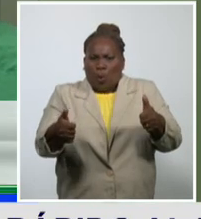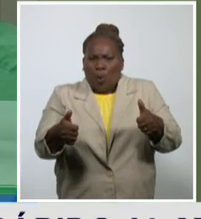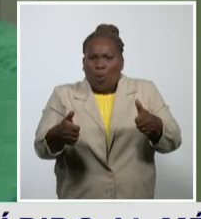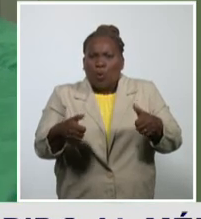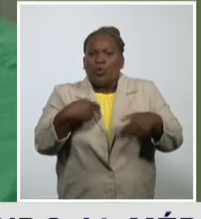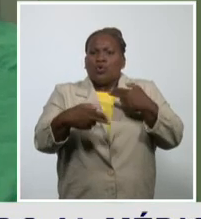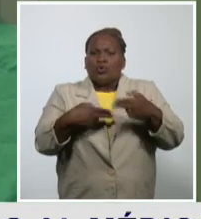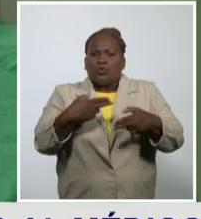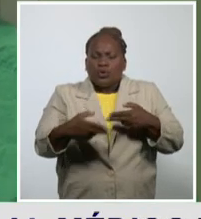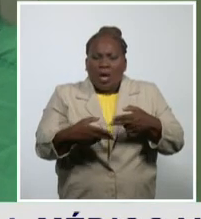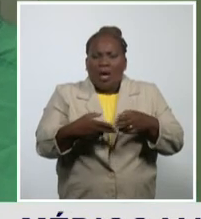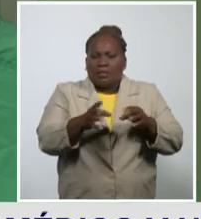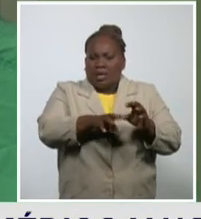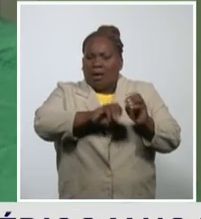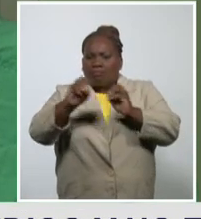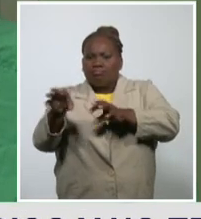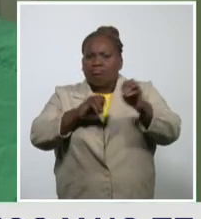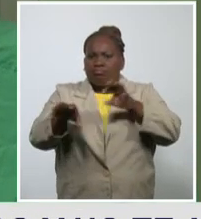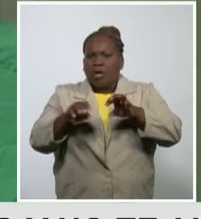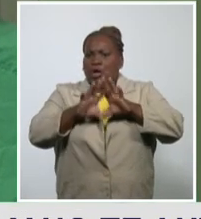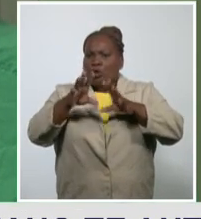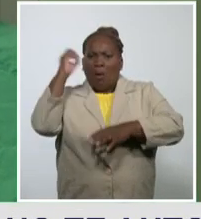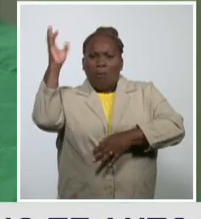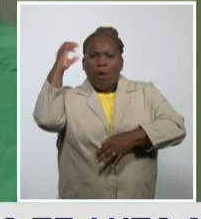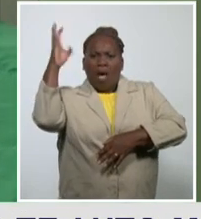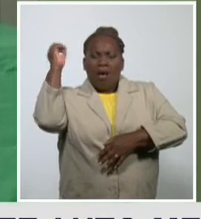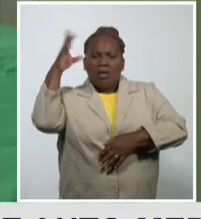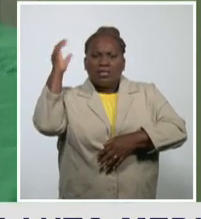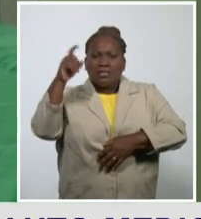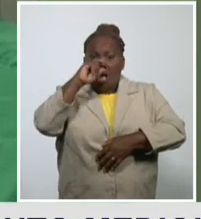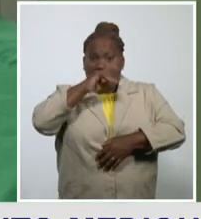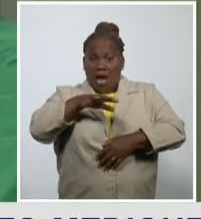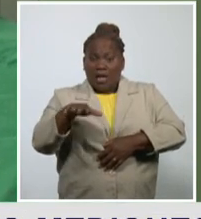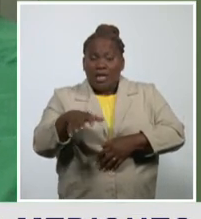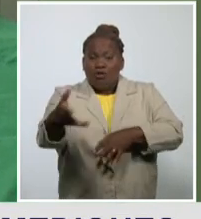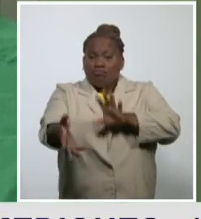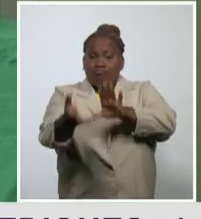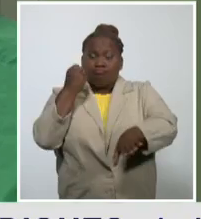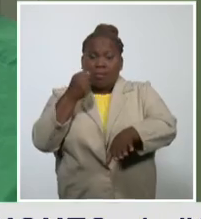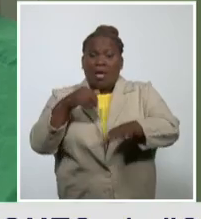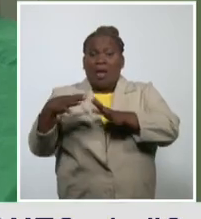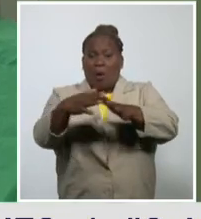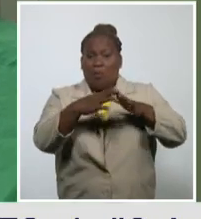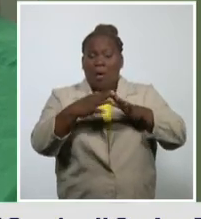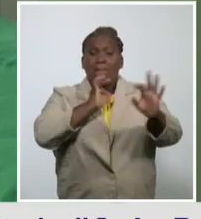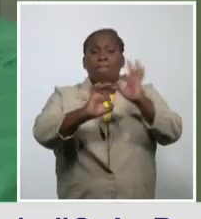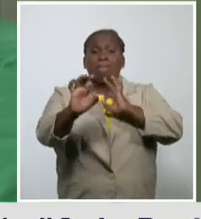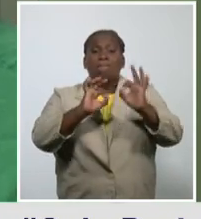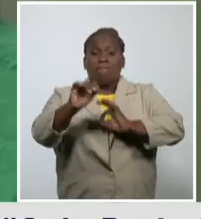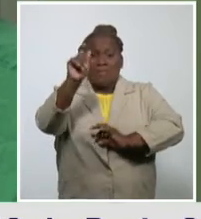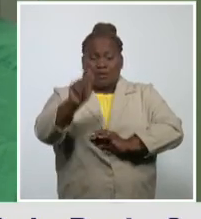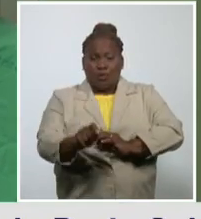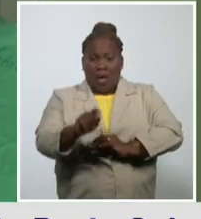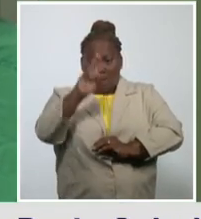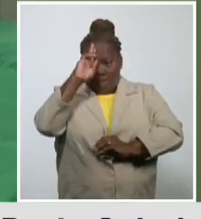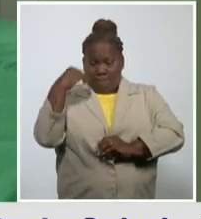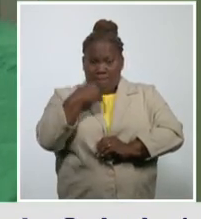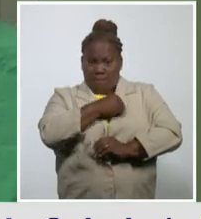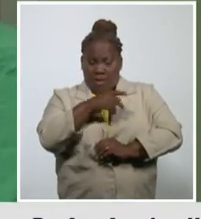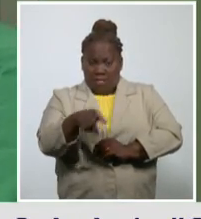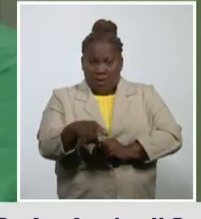ambulancia neonatal, también con todas las medidas, a los niños que se rescatan en la comunidad, para proteger al personal médico, paramédico, a